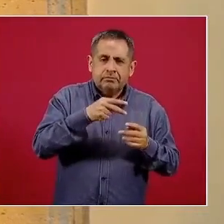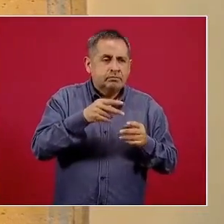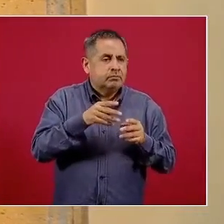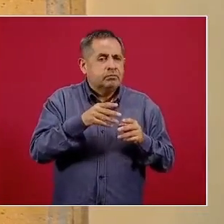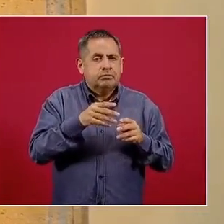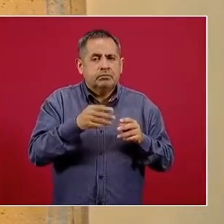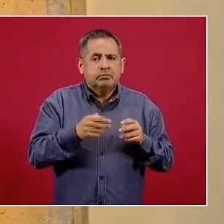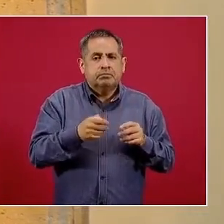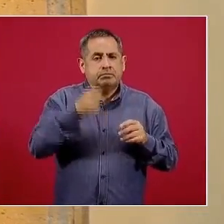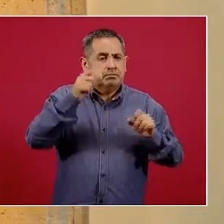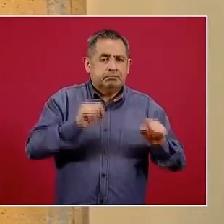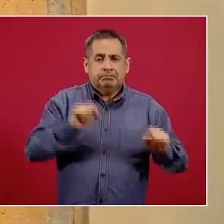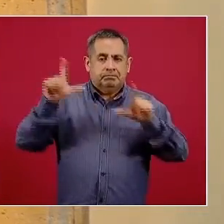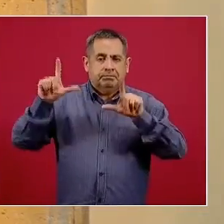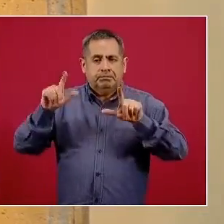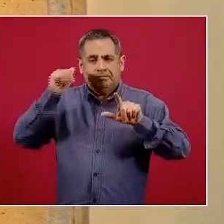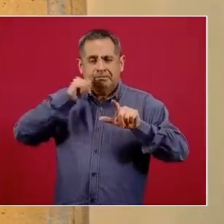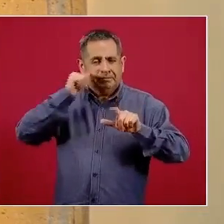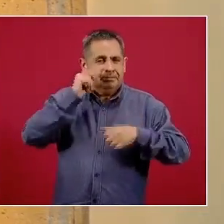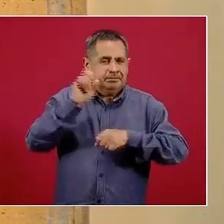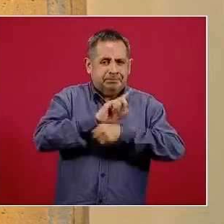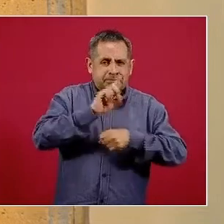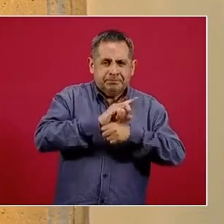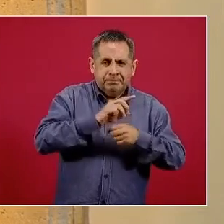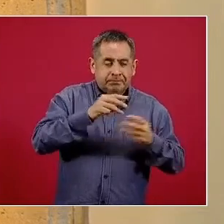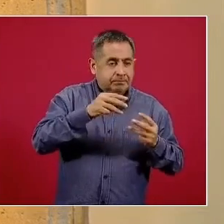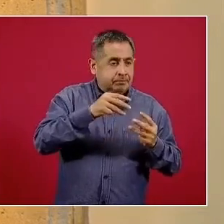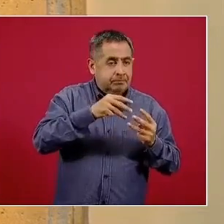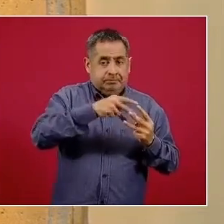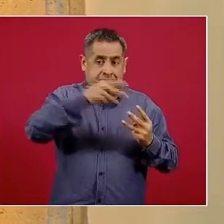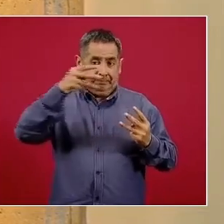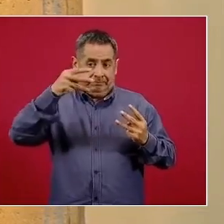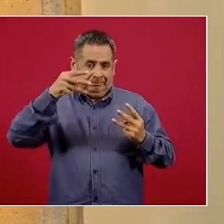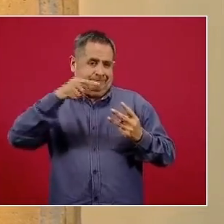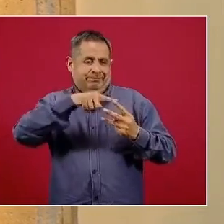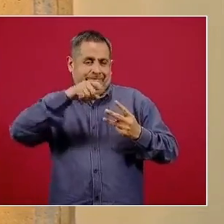la primera diapositiva que presentamos todos los días del escenario